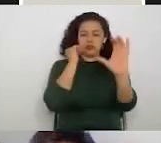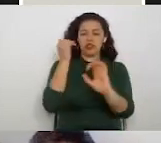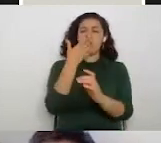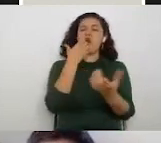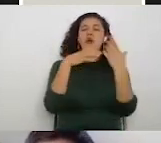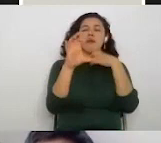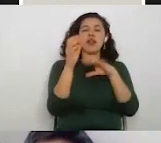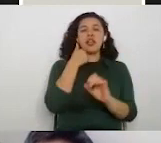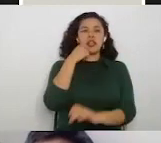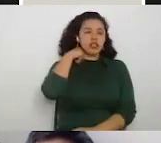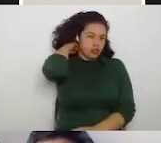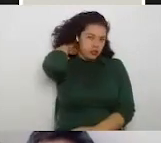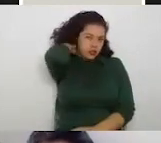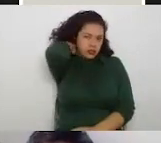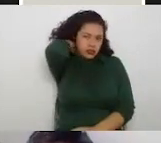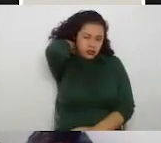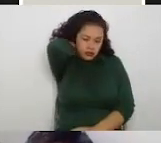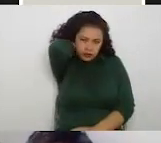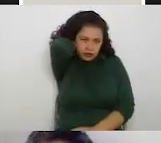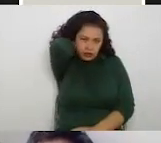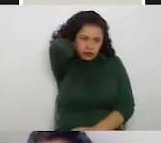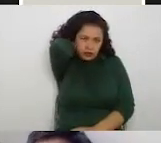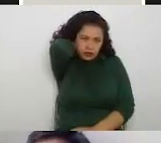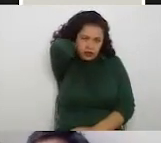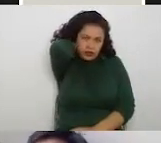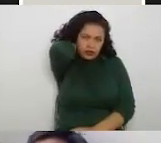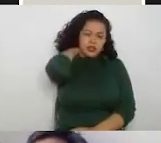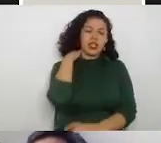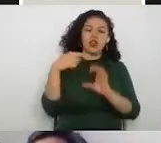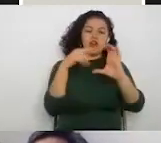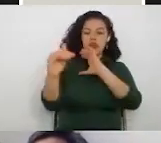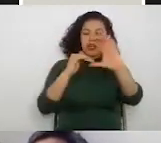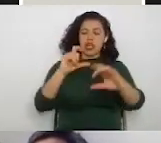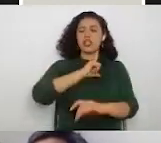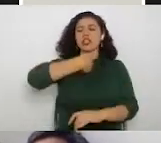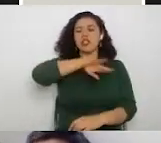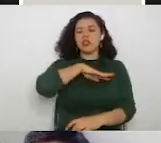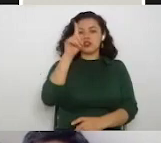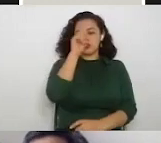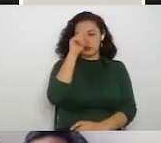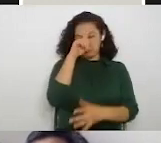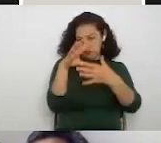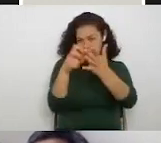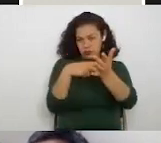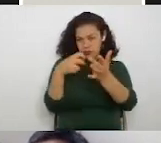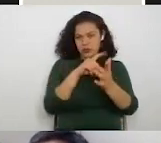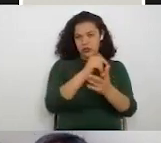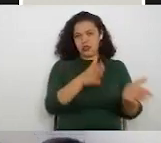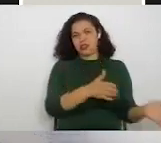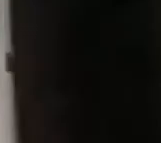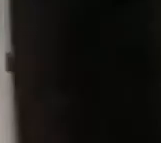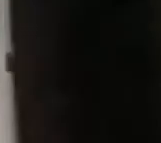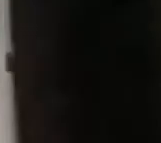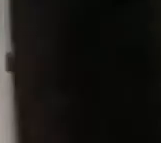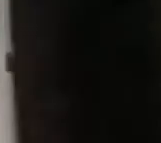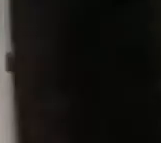comentarios por vía correo y les damos retroalimentación. Y vamos a continuar con el siguiente punto y le voy